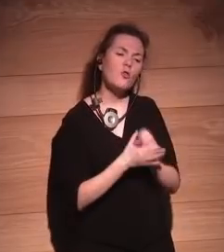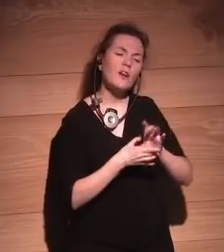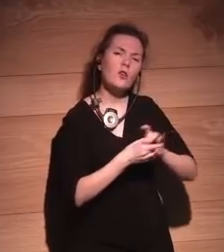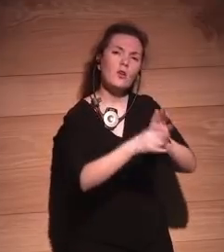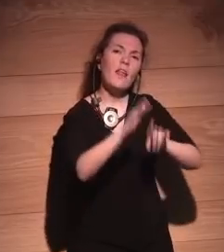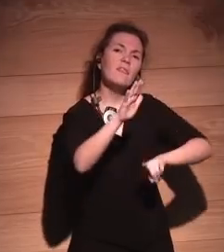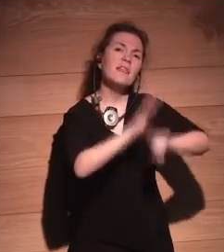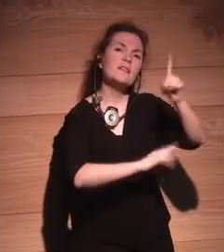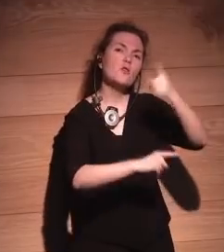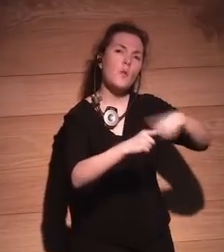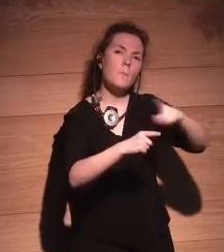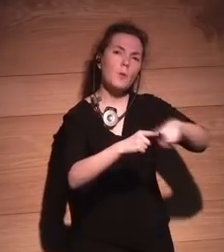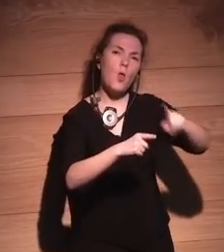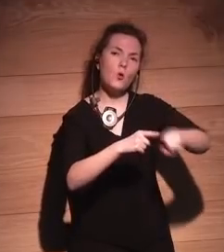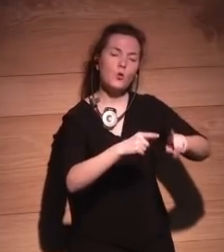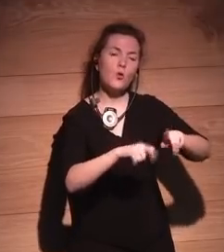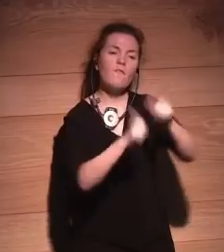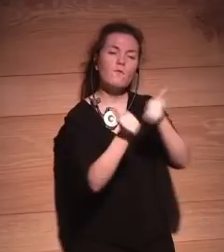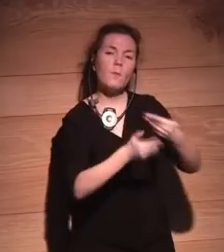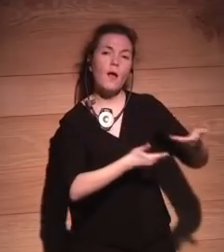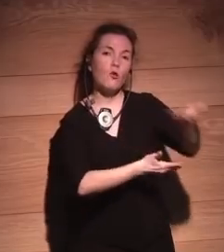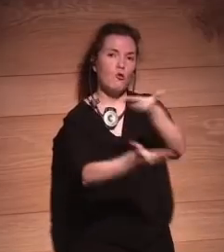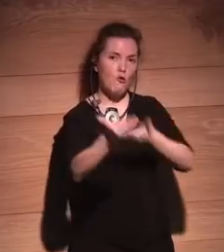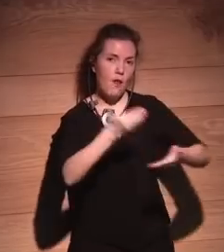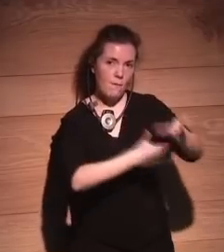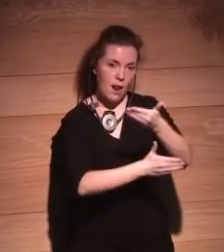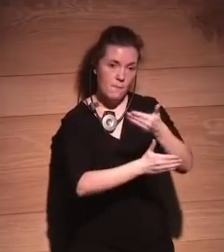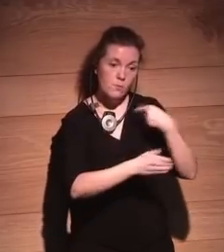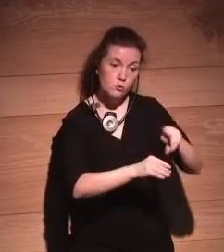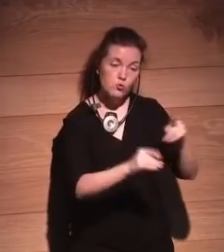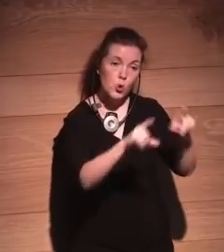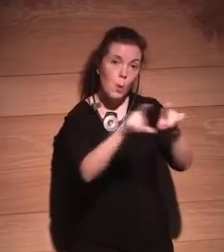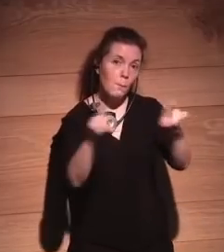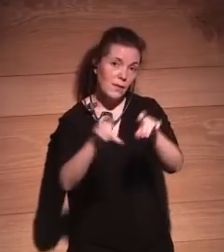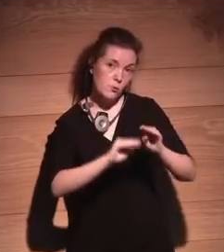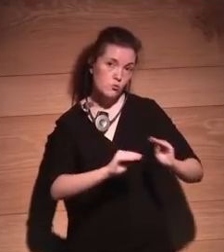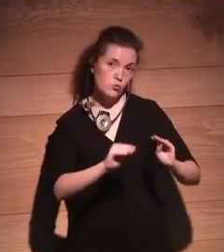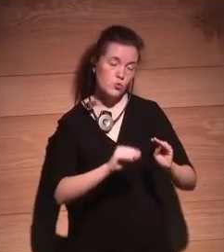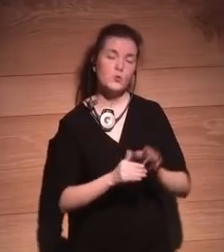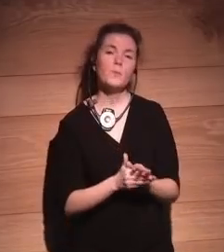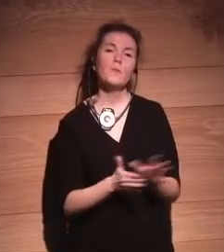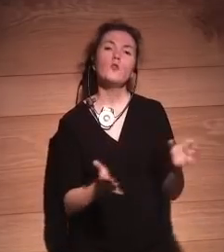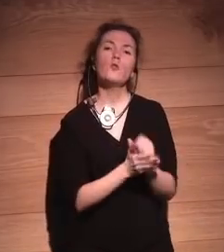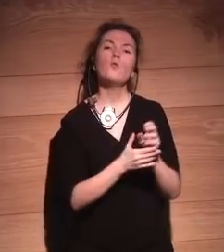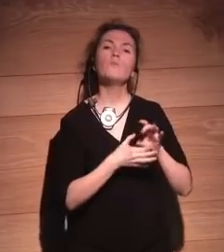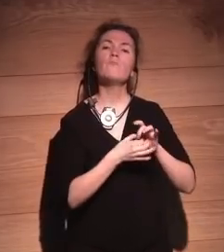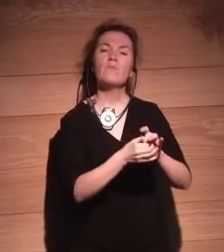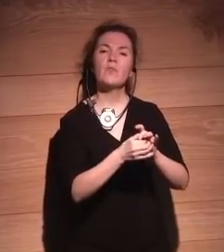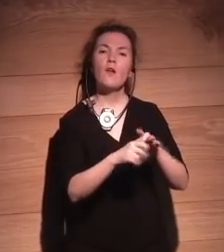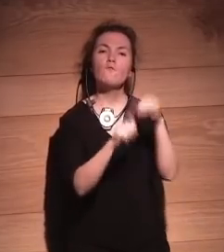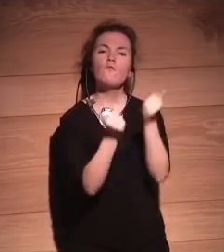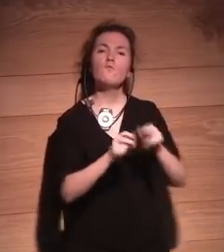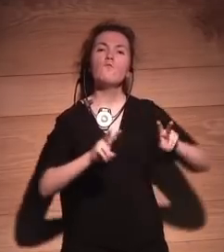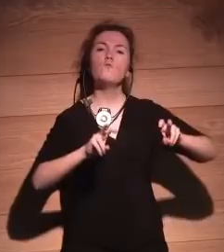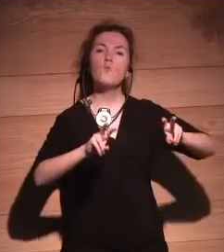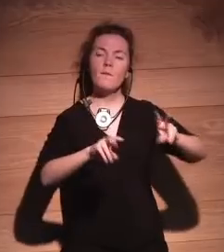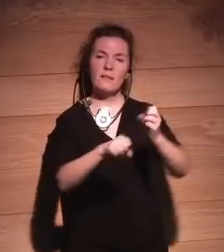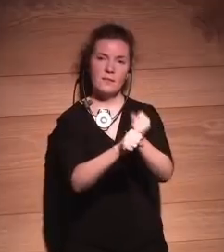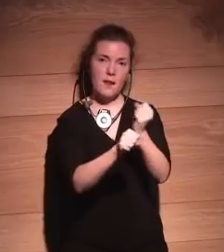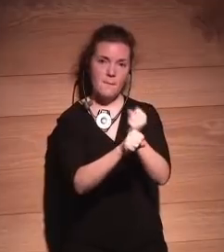el desarrollo de producto de manera colaborativa, dentro de sus propias compañías. Todo lo que son las nuevas maneras de